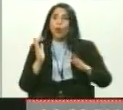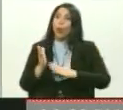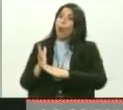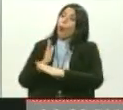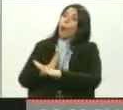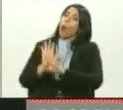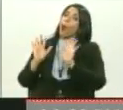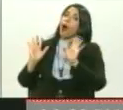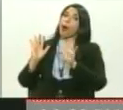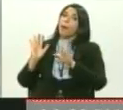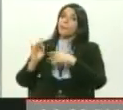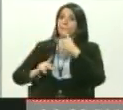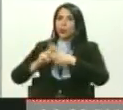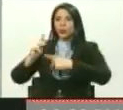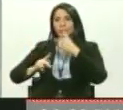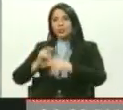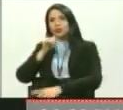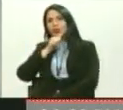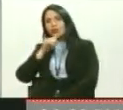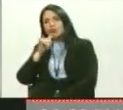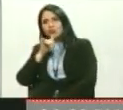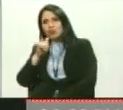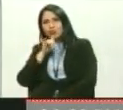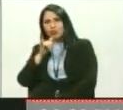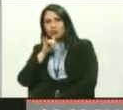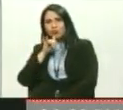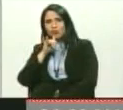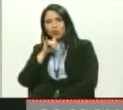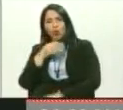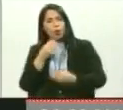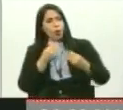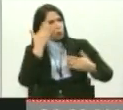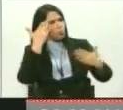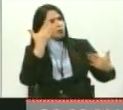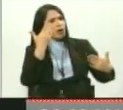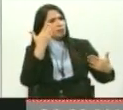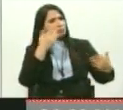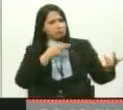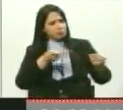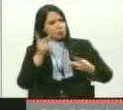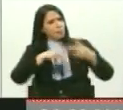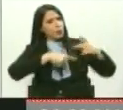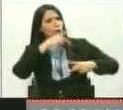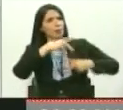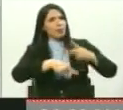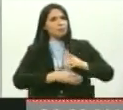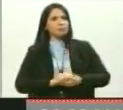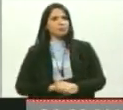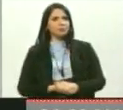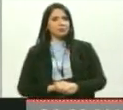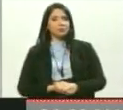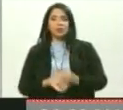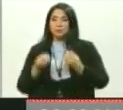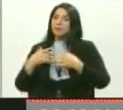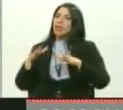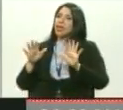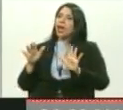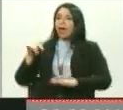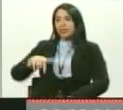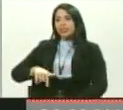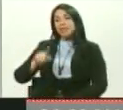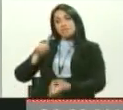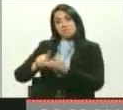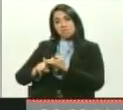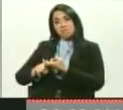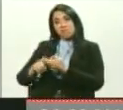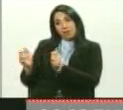O antes, al producirse la noticia. Tal cual. ¿Cómo está, presidente? Bienvenido a su programa. Bueno, bien. Estaba aquí con Silvia. Tengo a